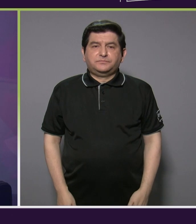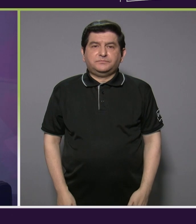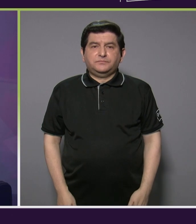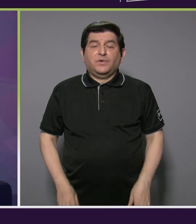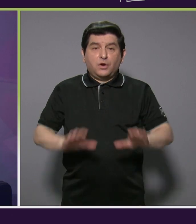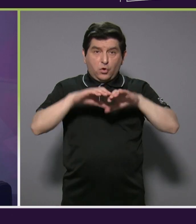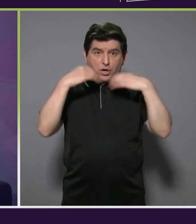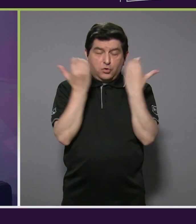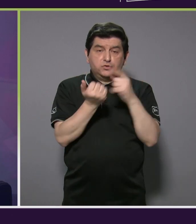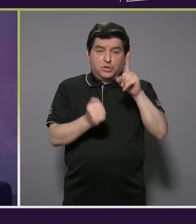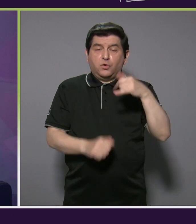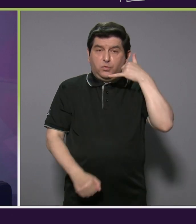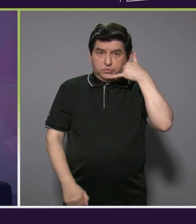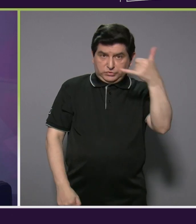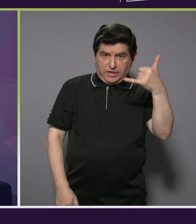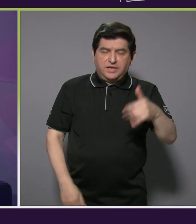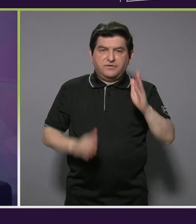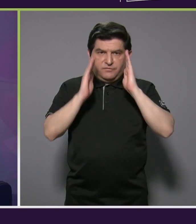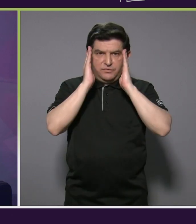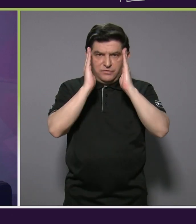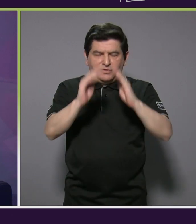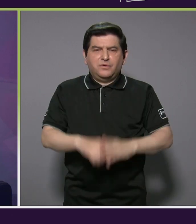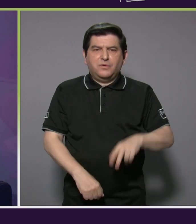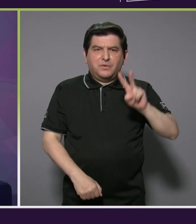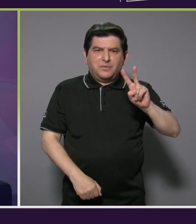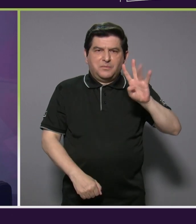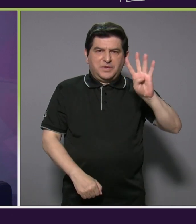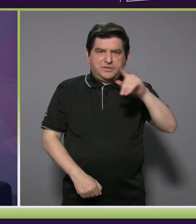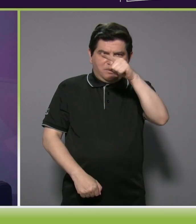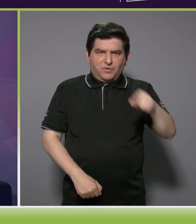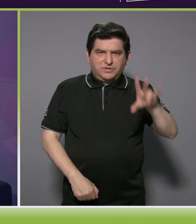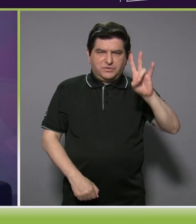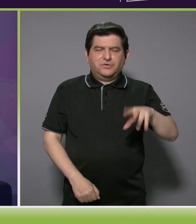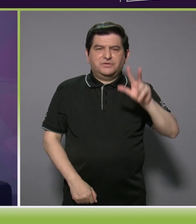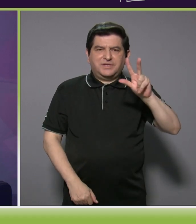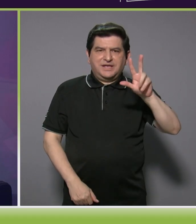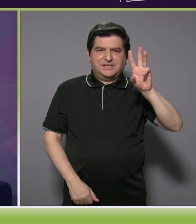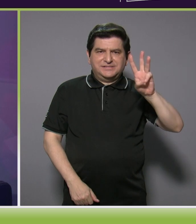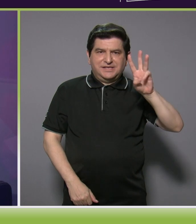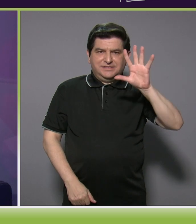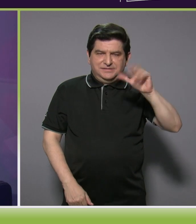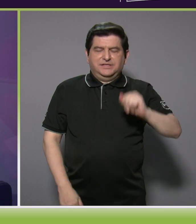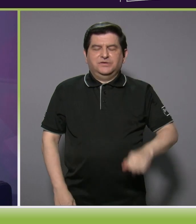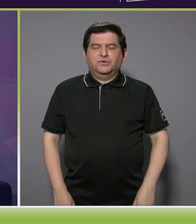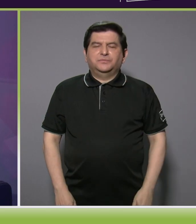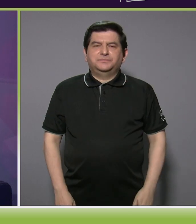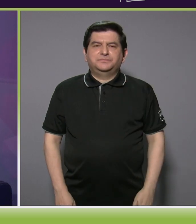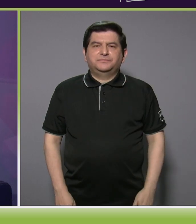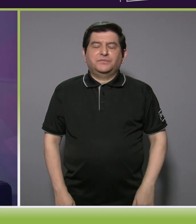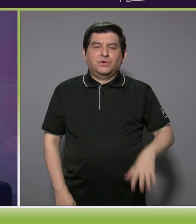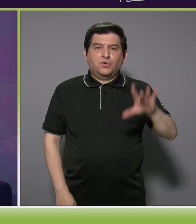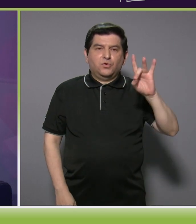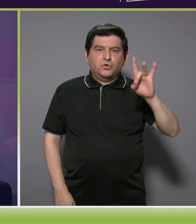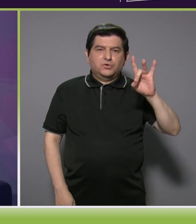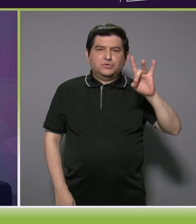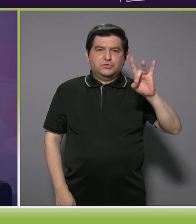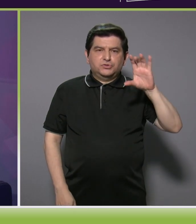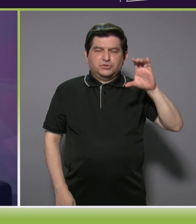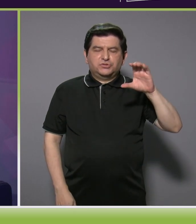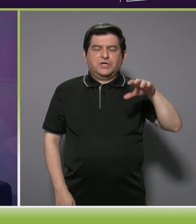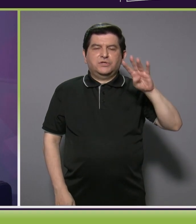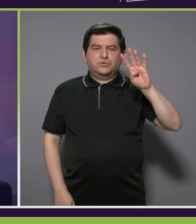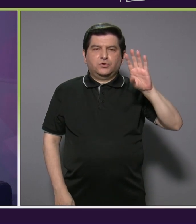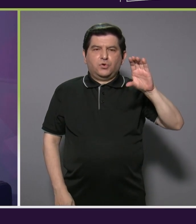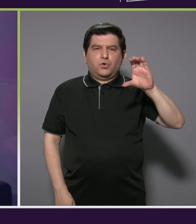Hay una línea que atiende 24/7 los 365 días de la semana, que es el 800 CONAPAM o